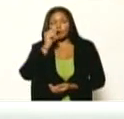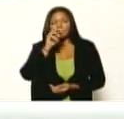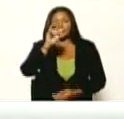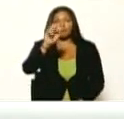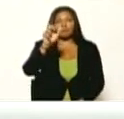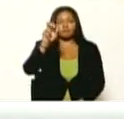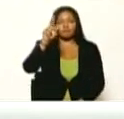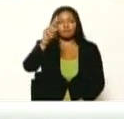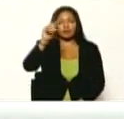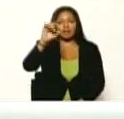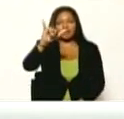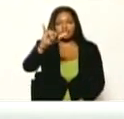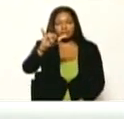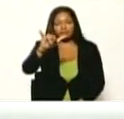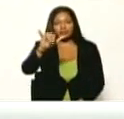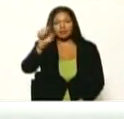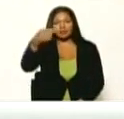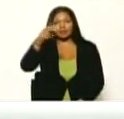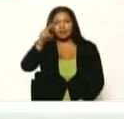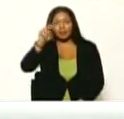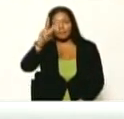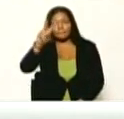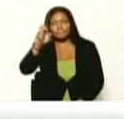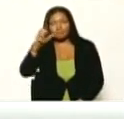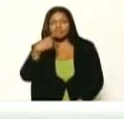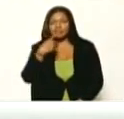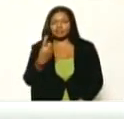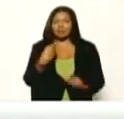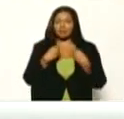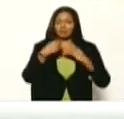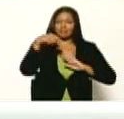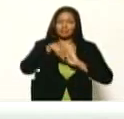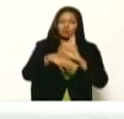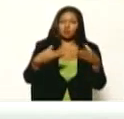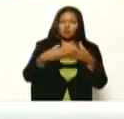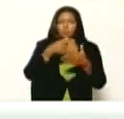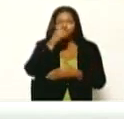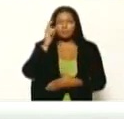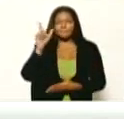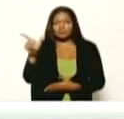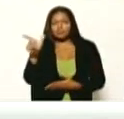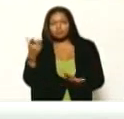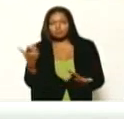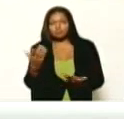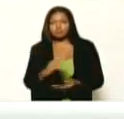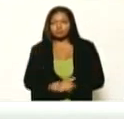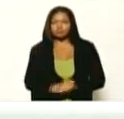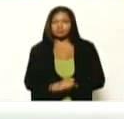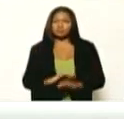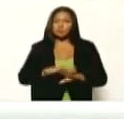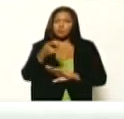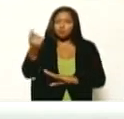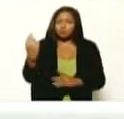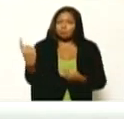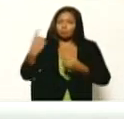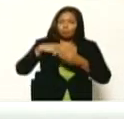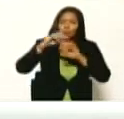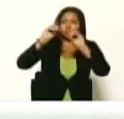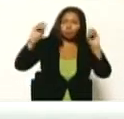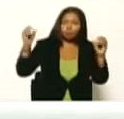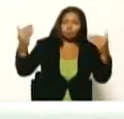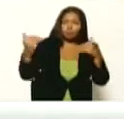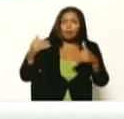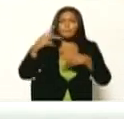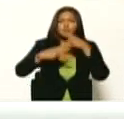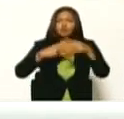que es un estúpido, sale a opinar de la vida interna del Partido Socialista Unido de Venezuela. ¿Y cuándo ustedes han convocado a